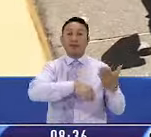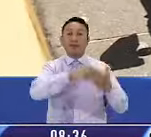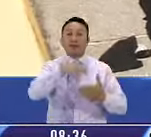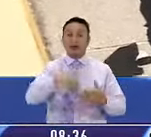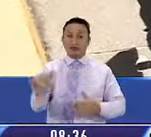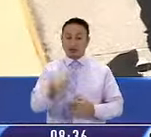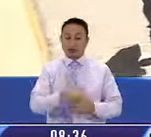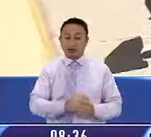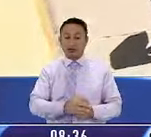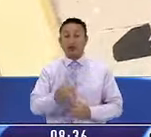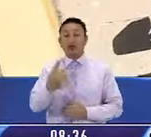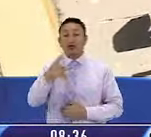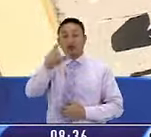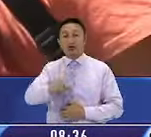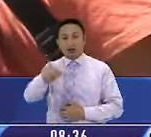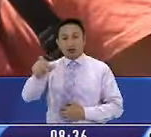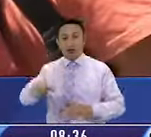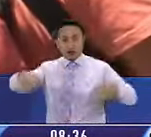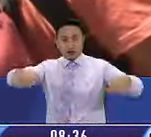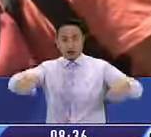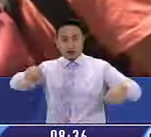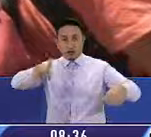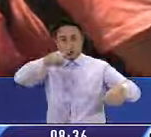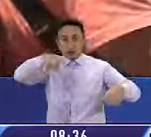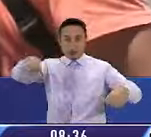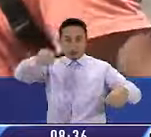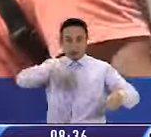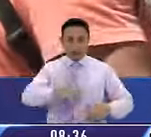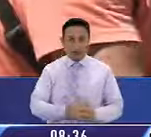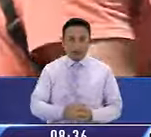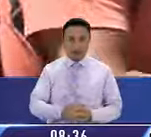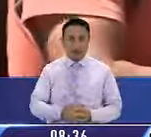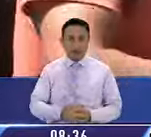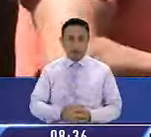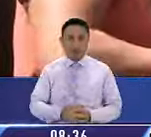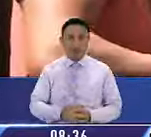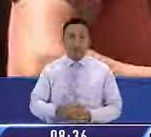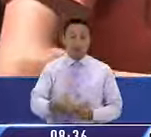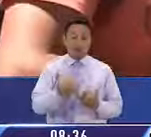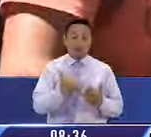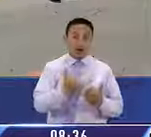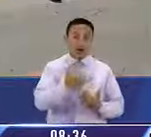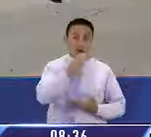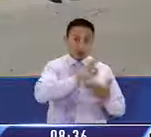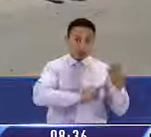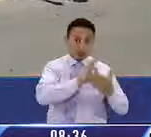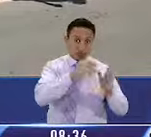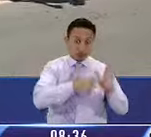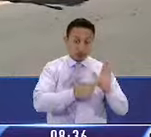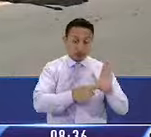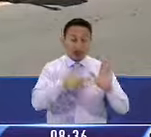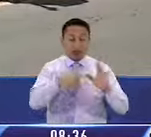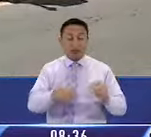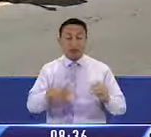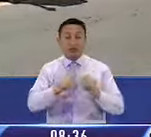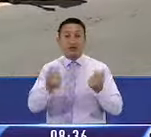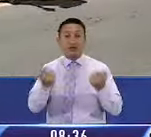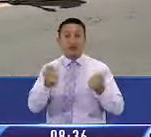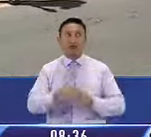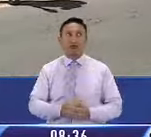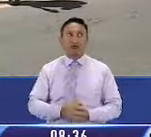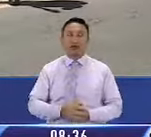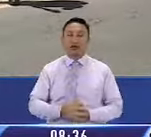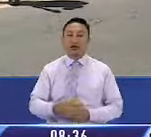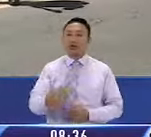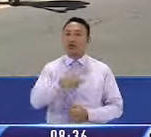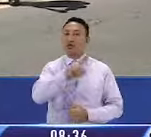que prohibía que dos hombres transiten en una moto. Pero desde esta aprobación, los operativos de control duraron apenas un par